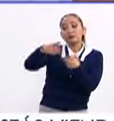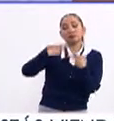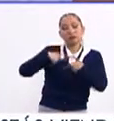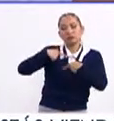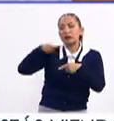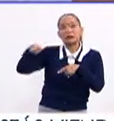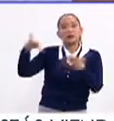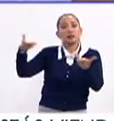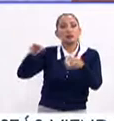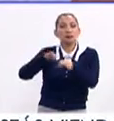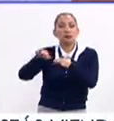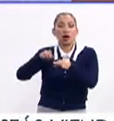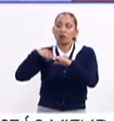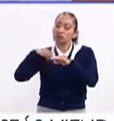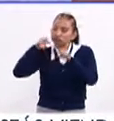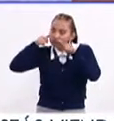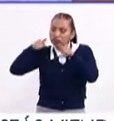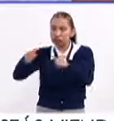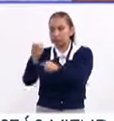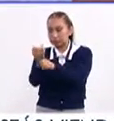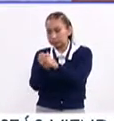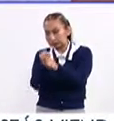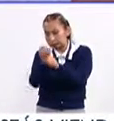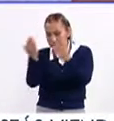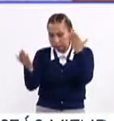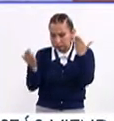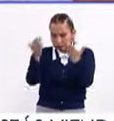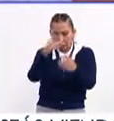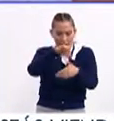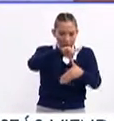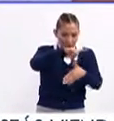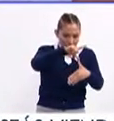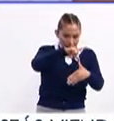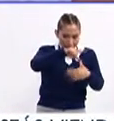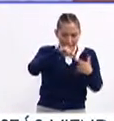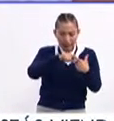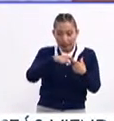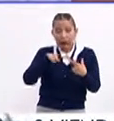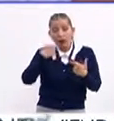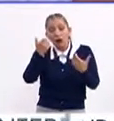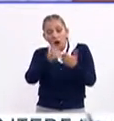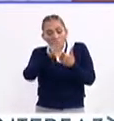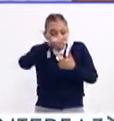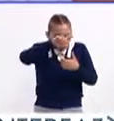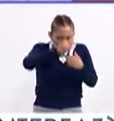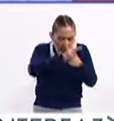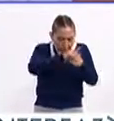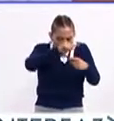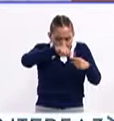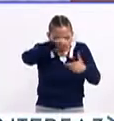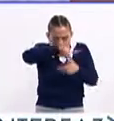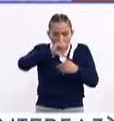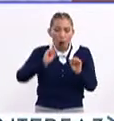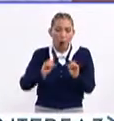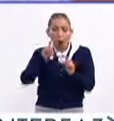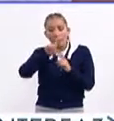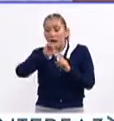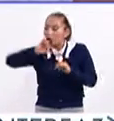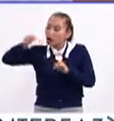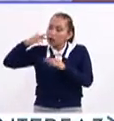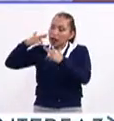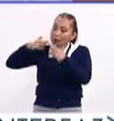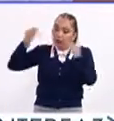que se dedica a los estudios comparados de América Latina, entre América Latina y de América Latina con